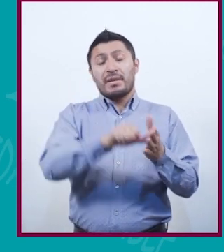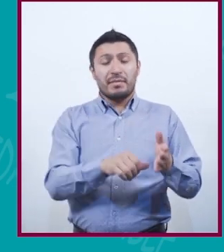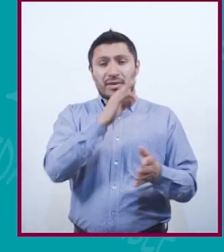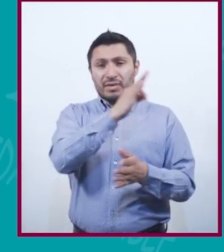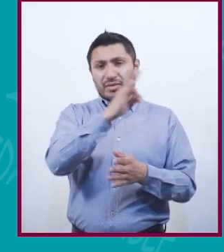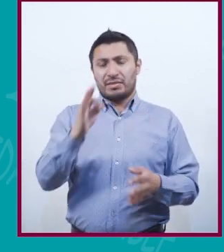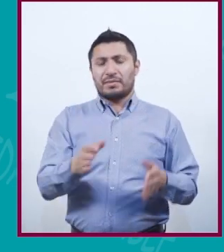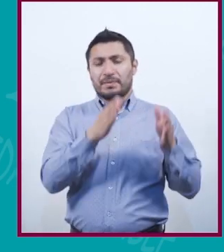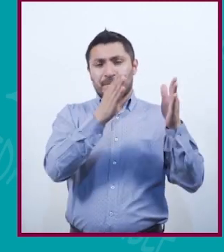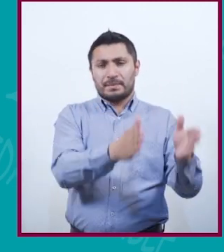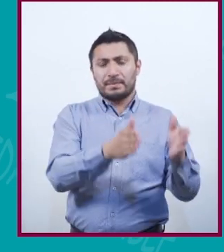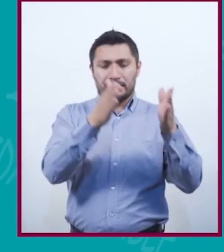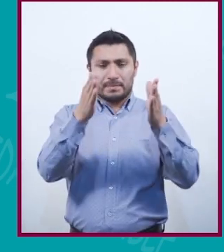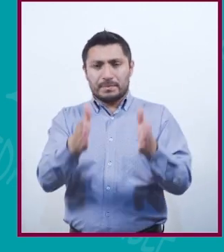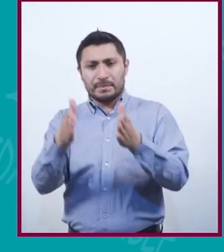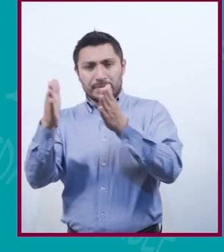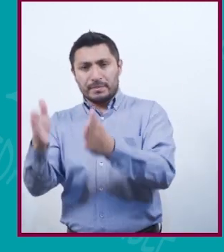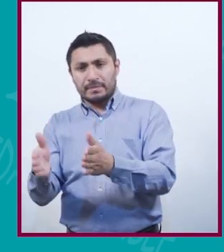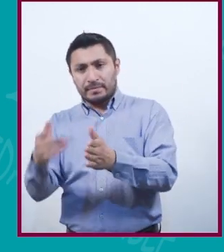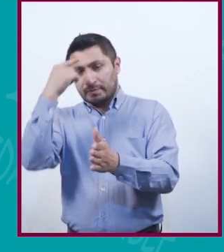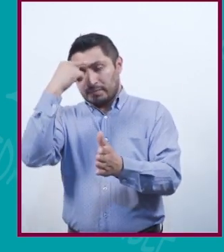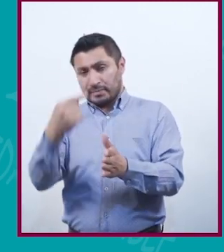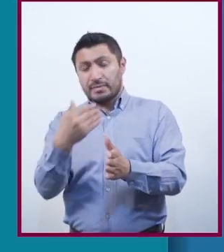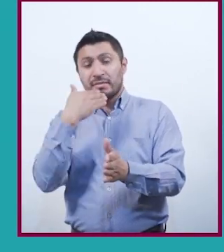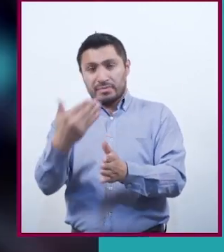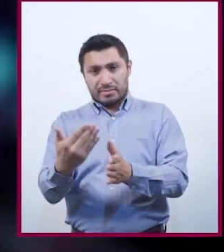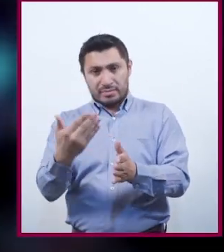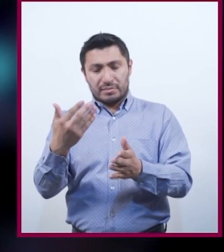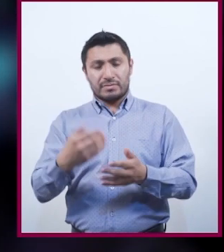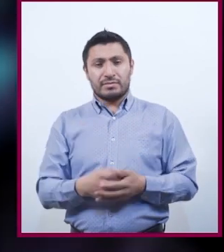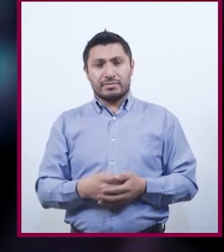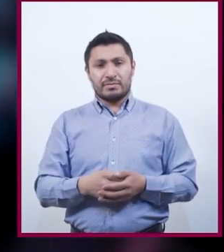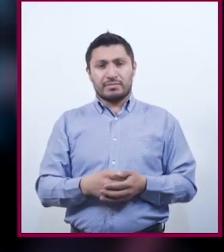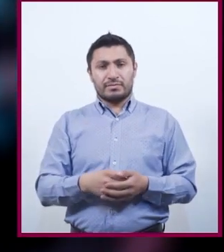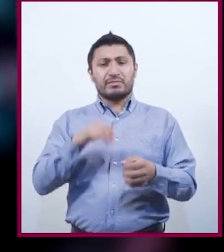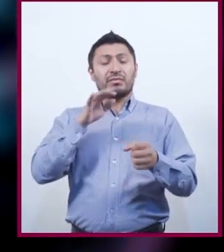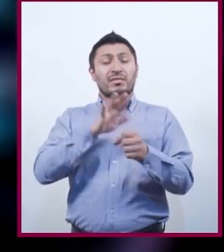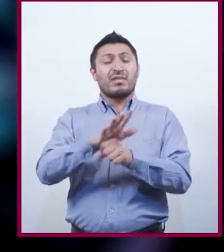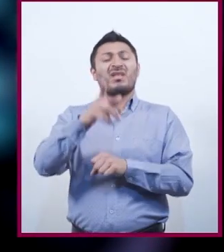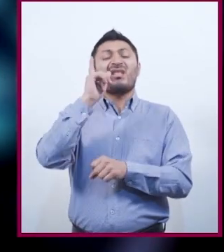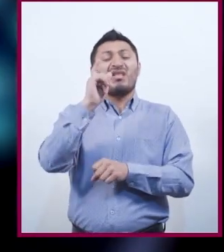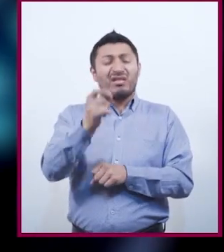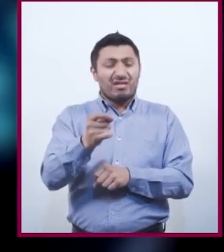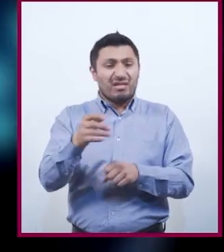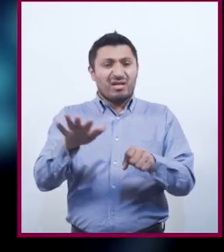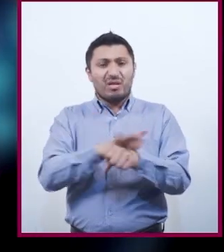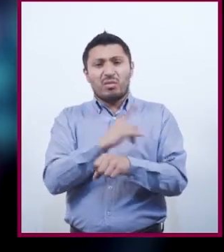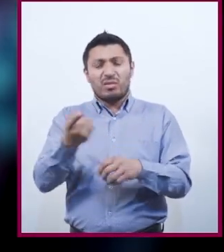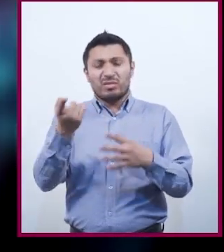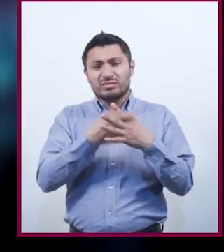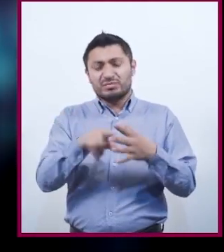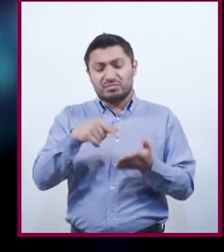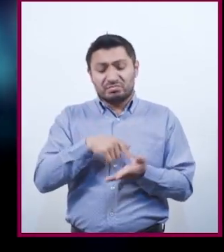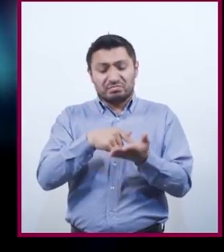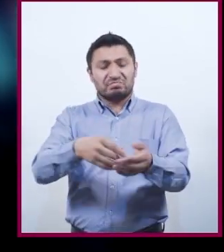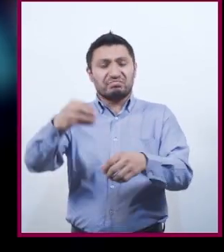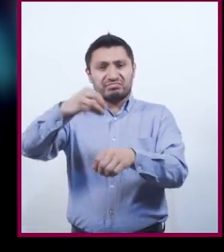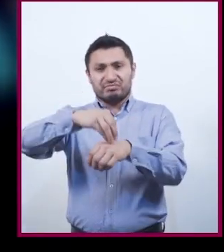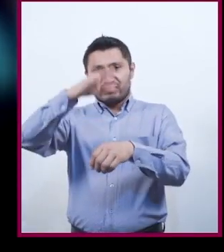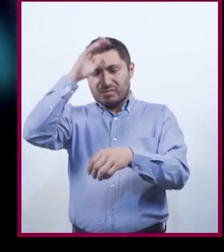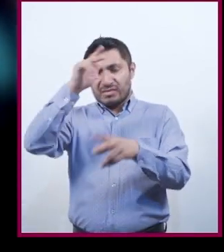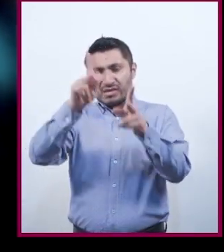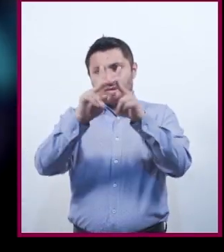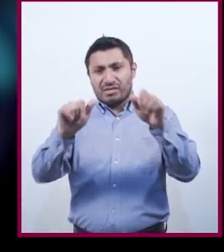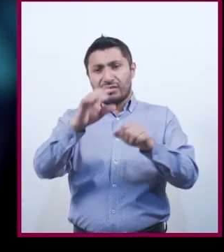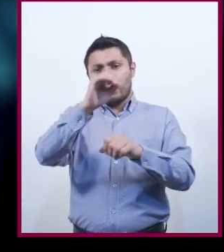6 meses con fechas determinadas para ser completadas. ¿Qué es y por qué iniciativas como los acuerdos de